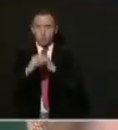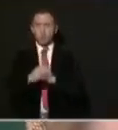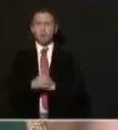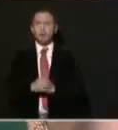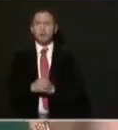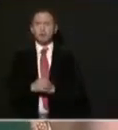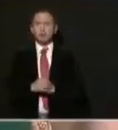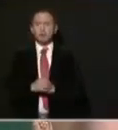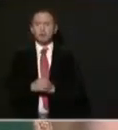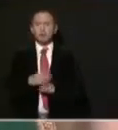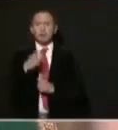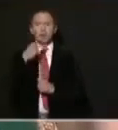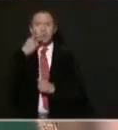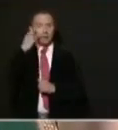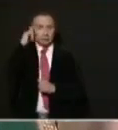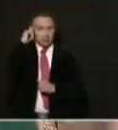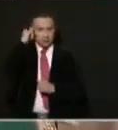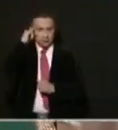Tlahuistlampa,